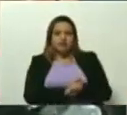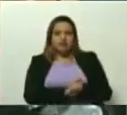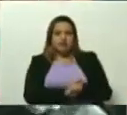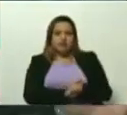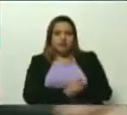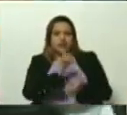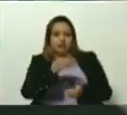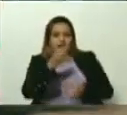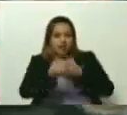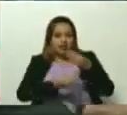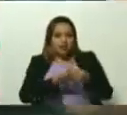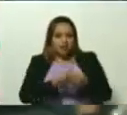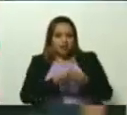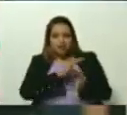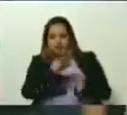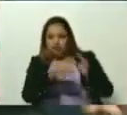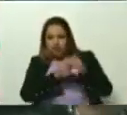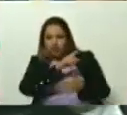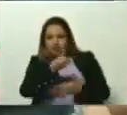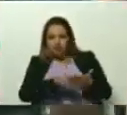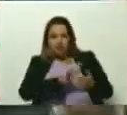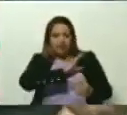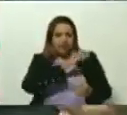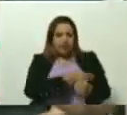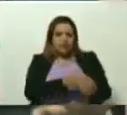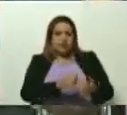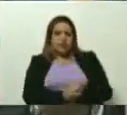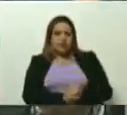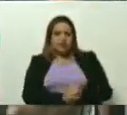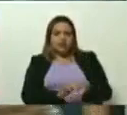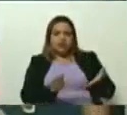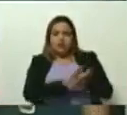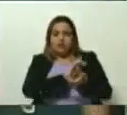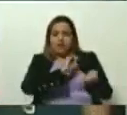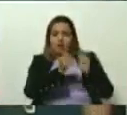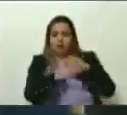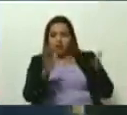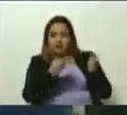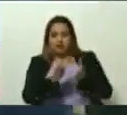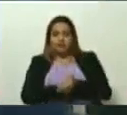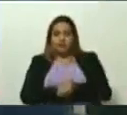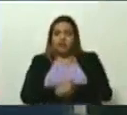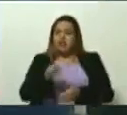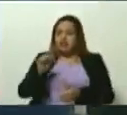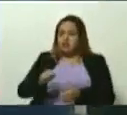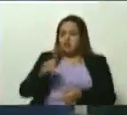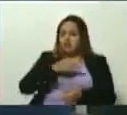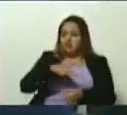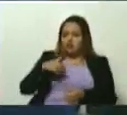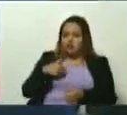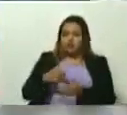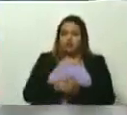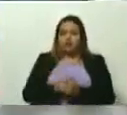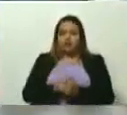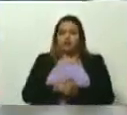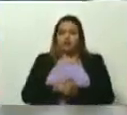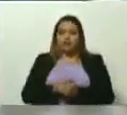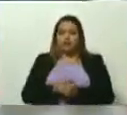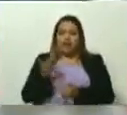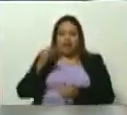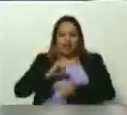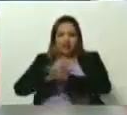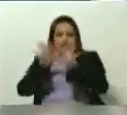hacer reacondicionamientos de fuerza para lo que viene con el cambio climático? Sí, fíjate, nosotros estamos